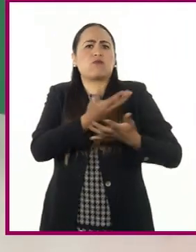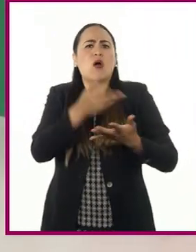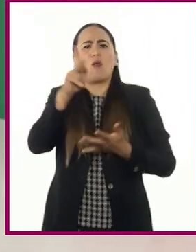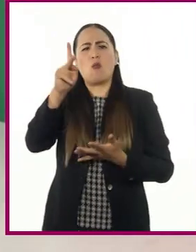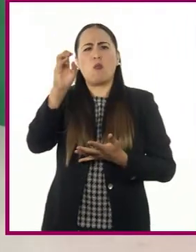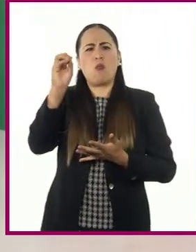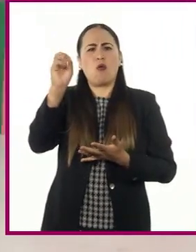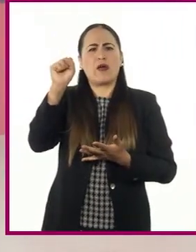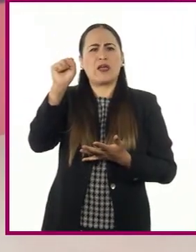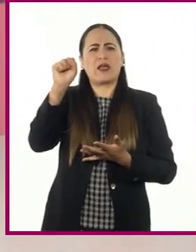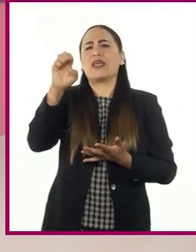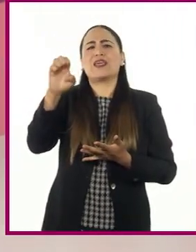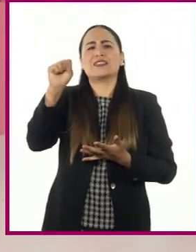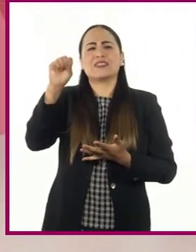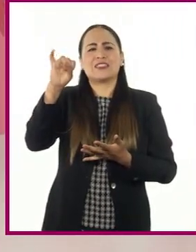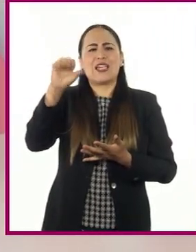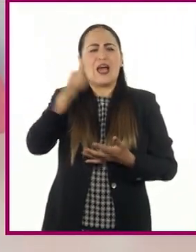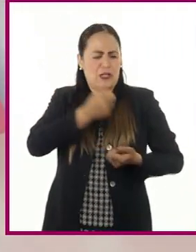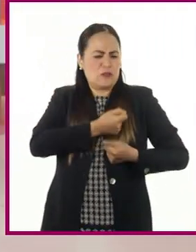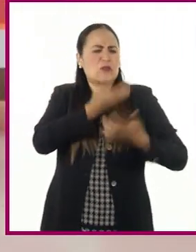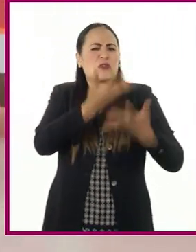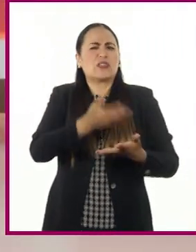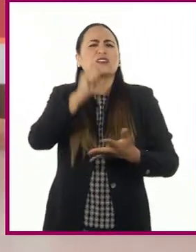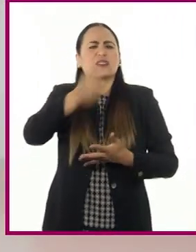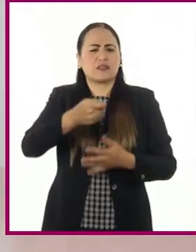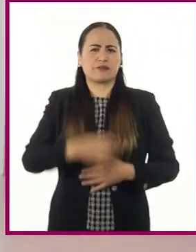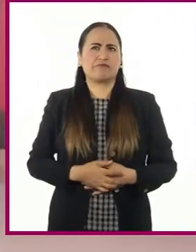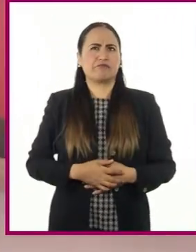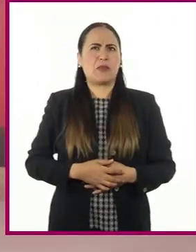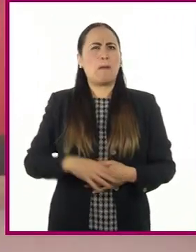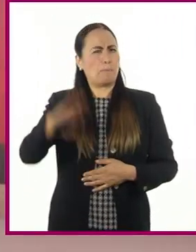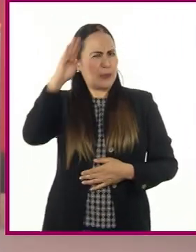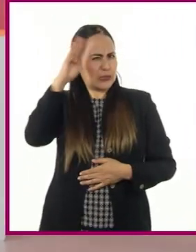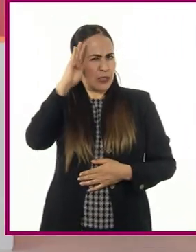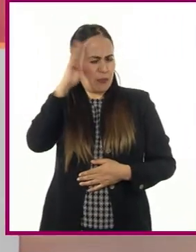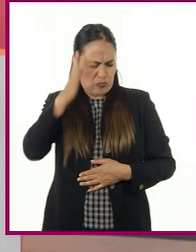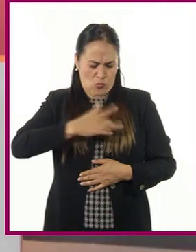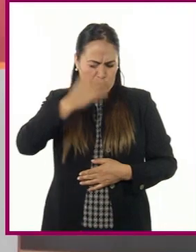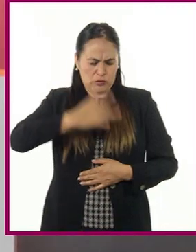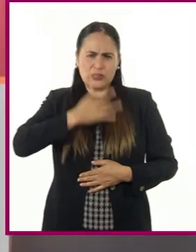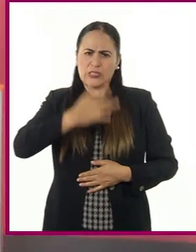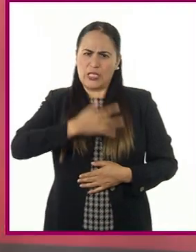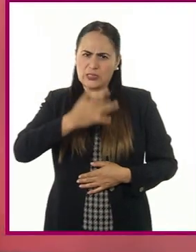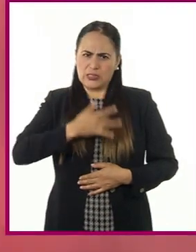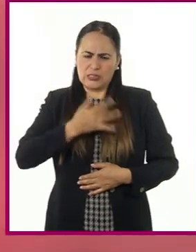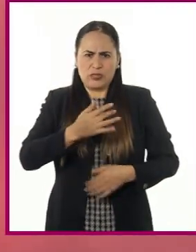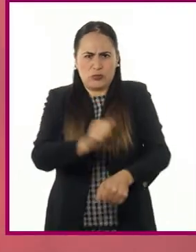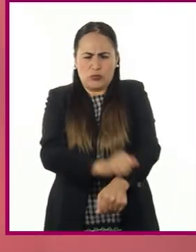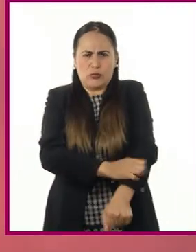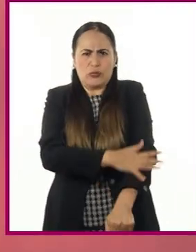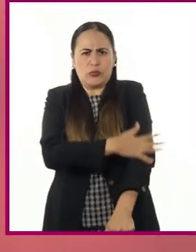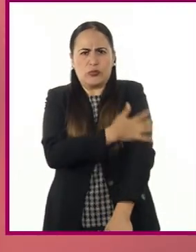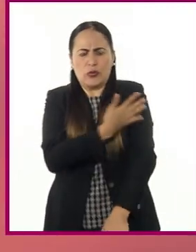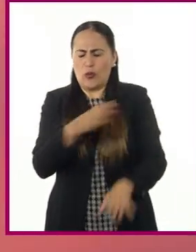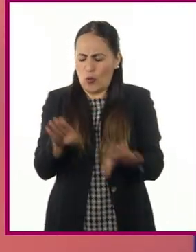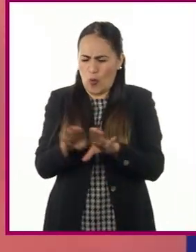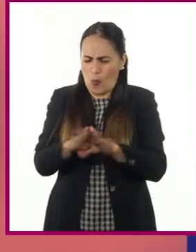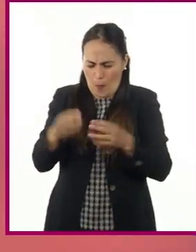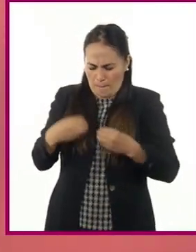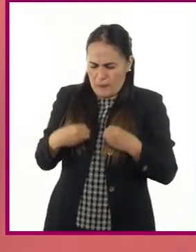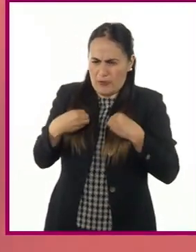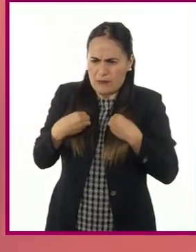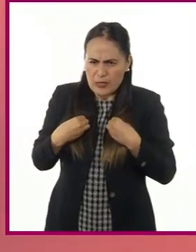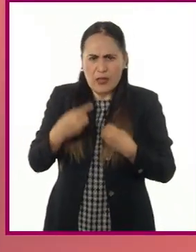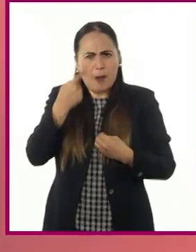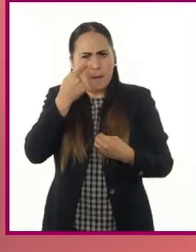La poesía expresa pensamientos, sentimientos, a partir de lo que hemos experimentado, sentido